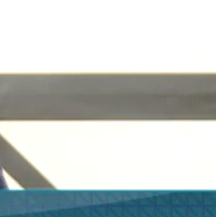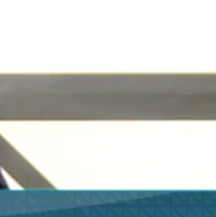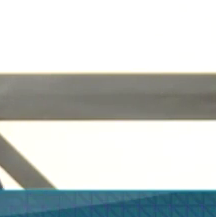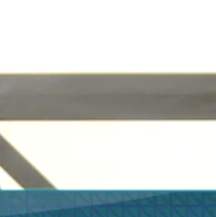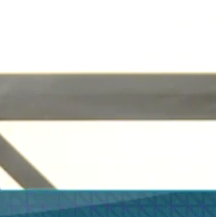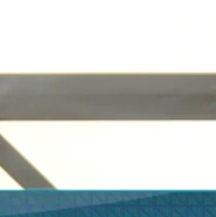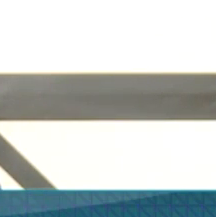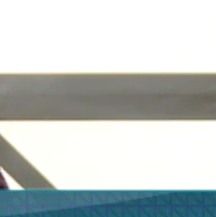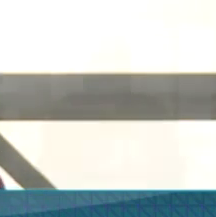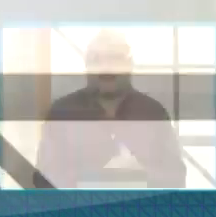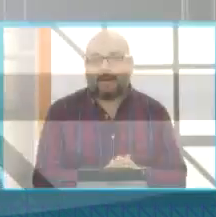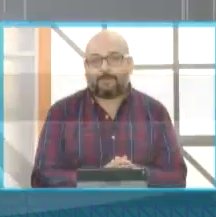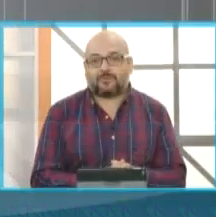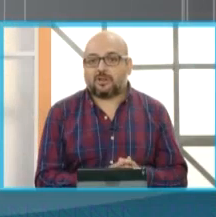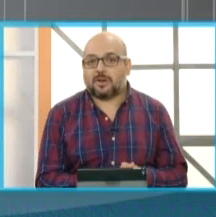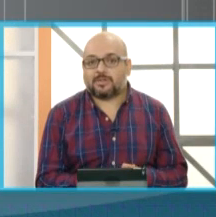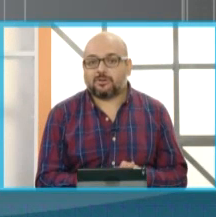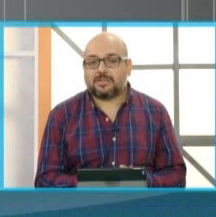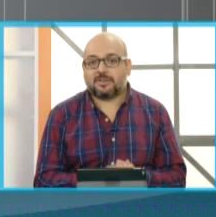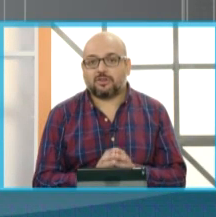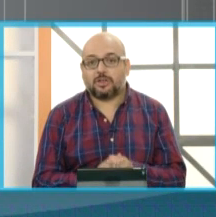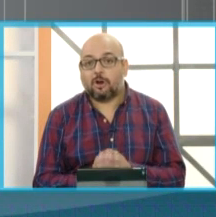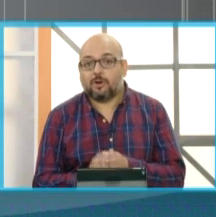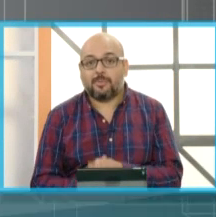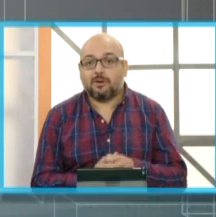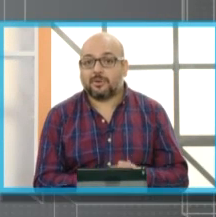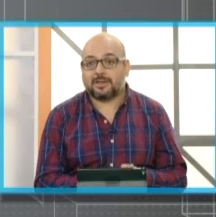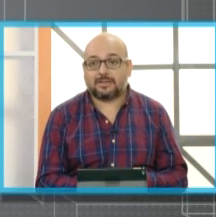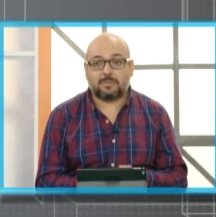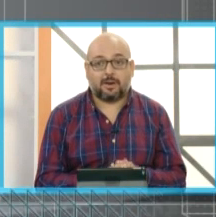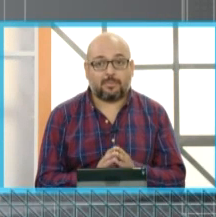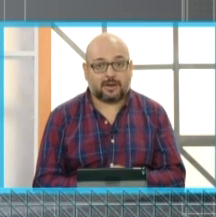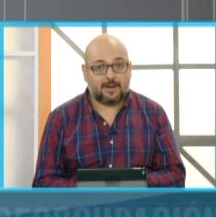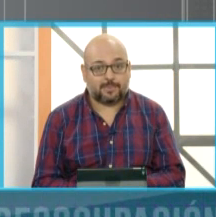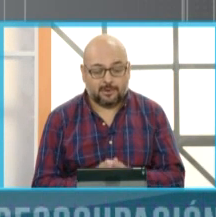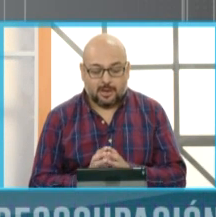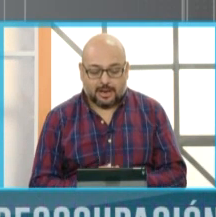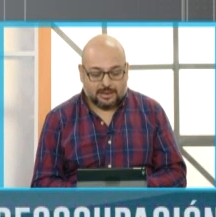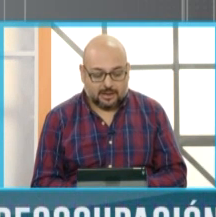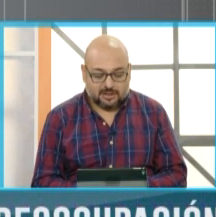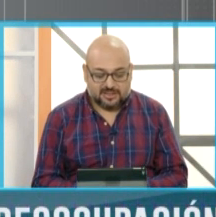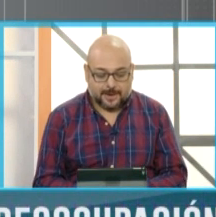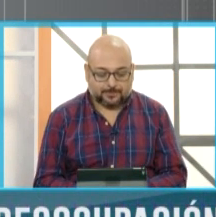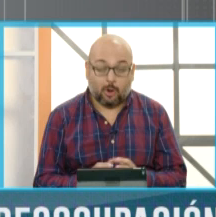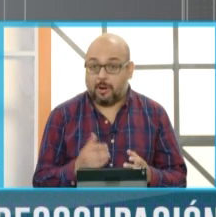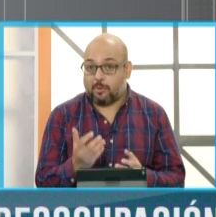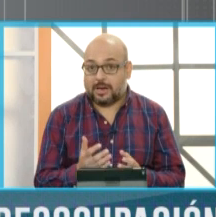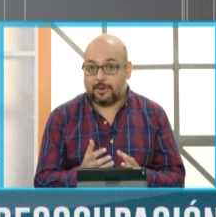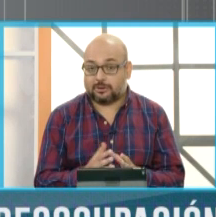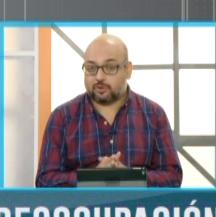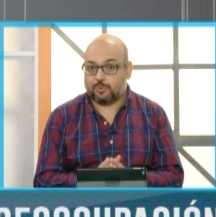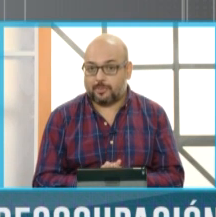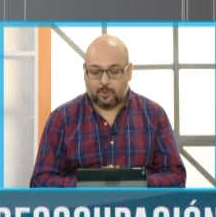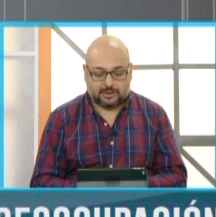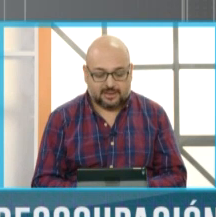país. Por supuesto, ya no se habla tanto del tema, sino de cómo los medios abordan el tema. Por ejemplo, hay alguien que decía, o publicaba